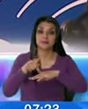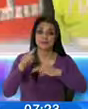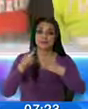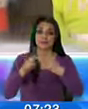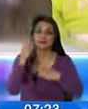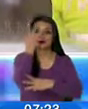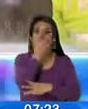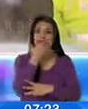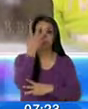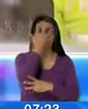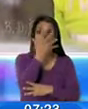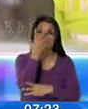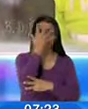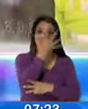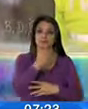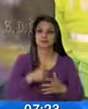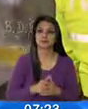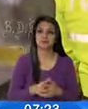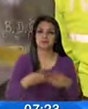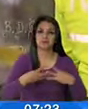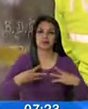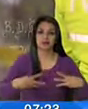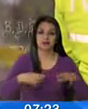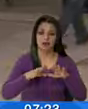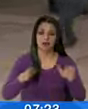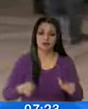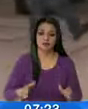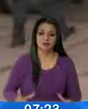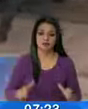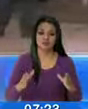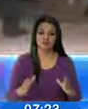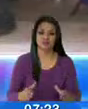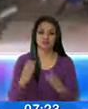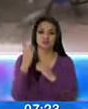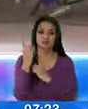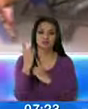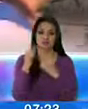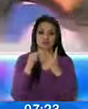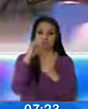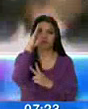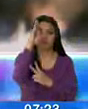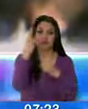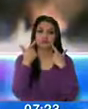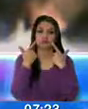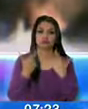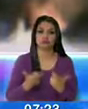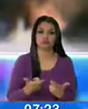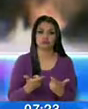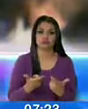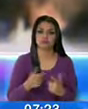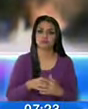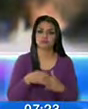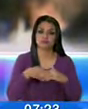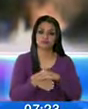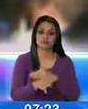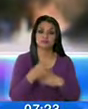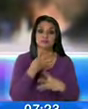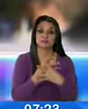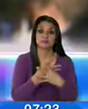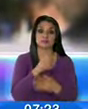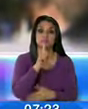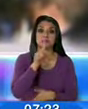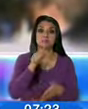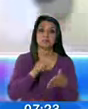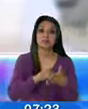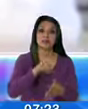Esmeraldas. El material electoral llegó custodiado por miembros de la Policía Nacional. En este centro,